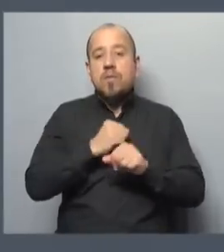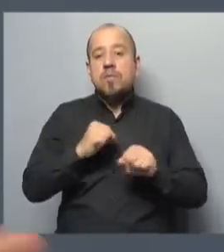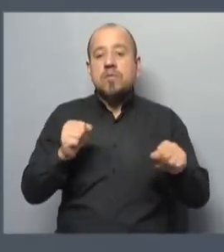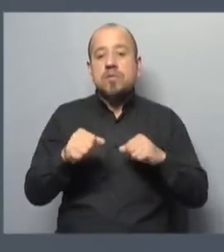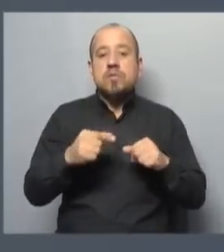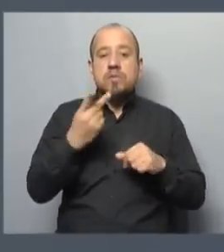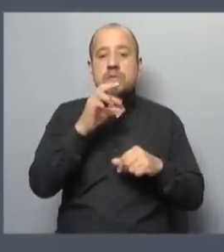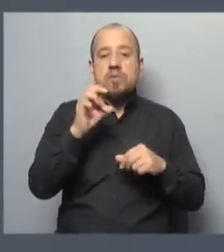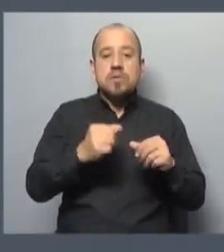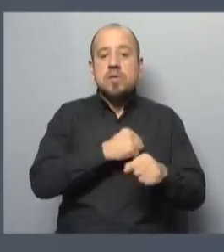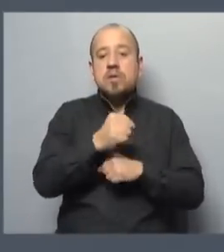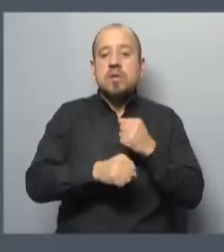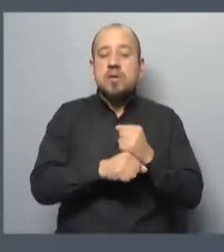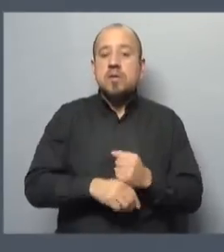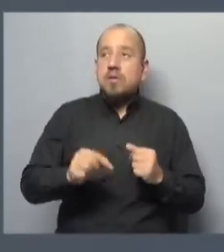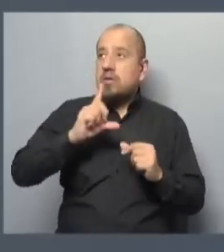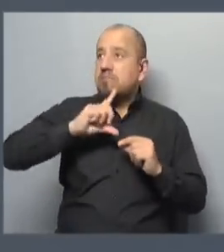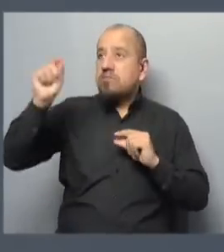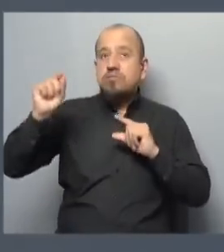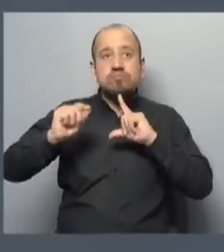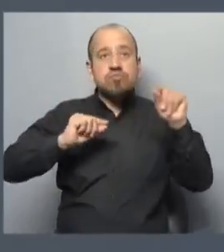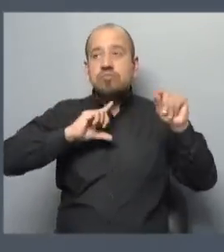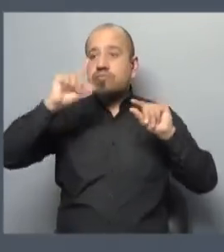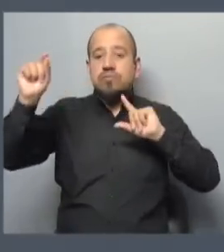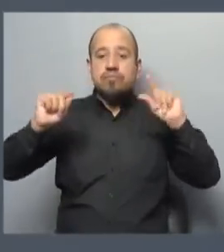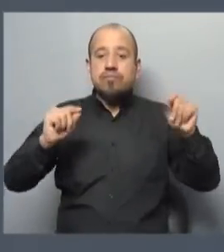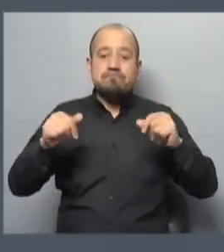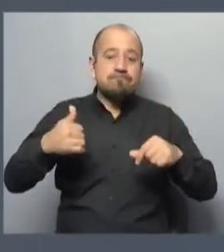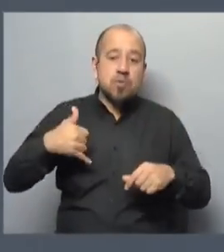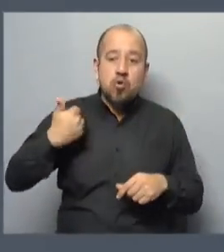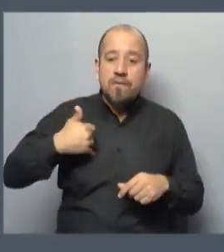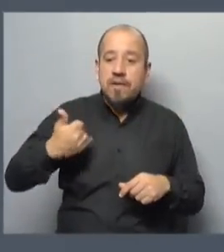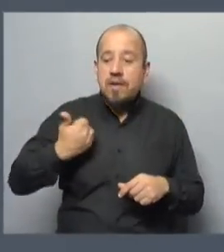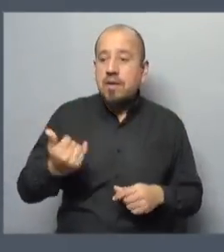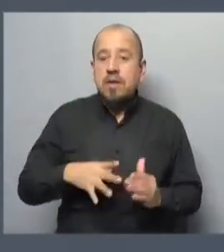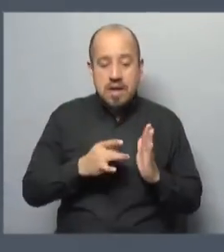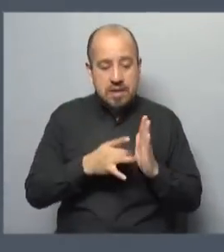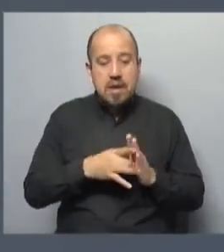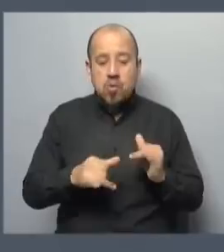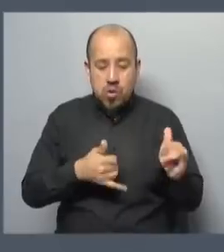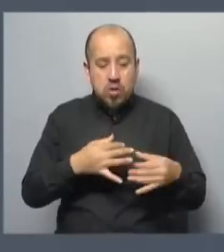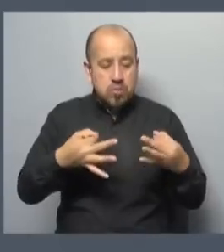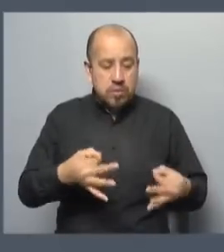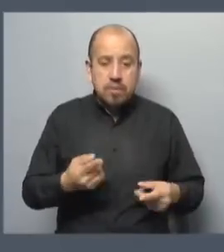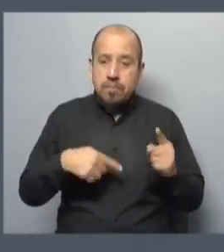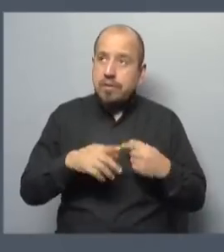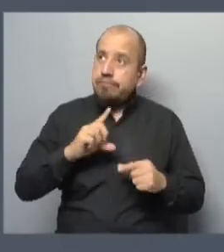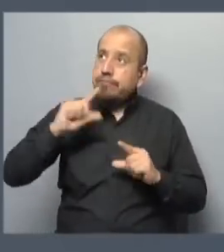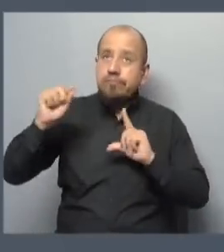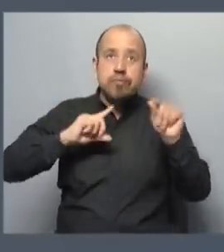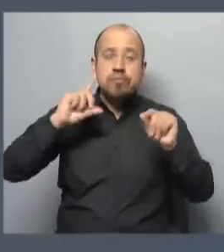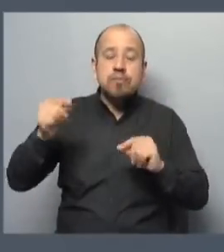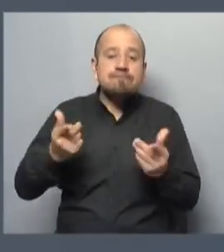20 años están yendo no hay ninguna posibilidad en eso y bueno creo que cada día vamos a estar más lejos incluso